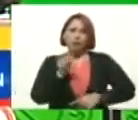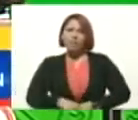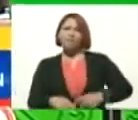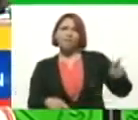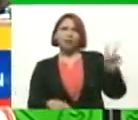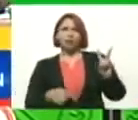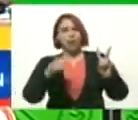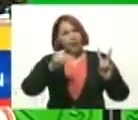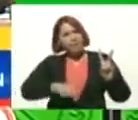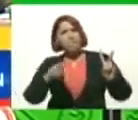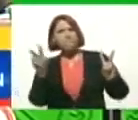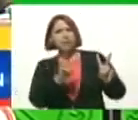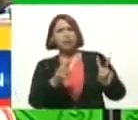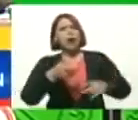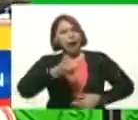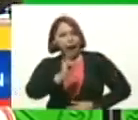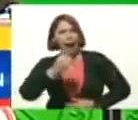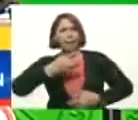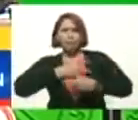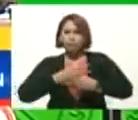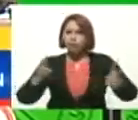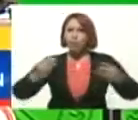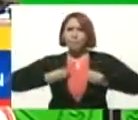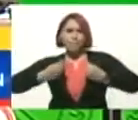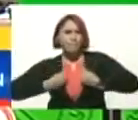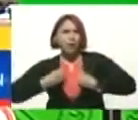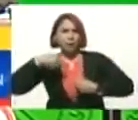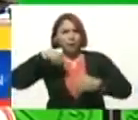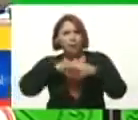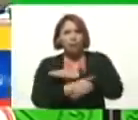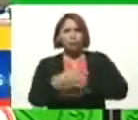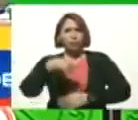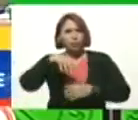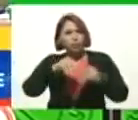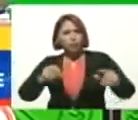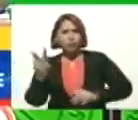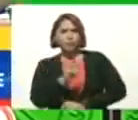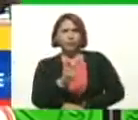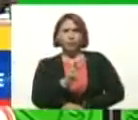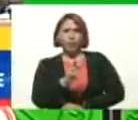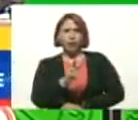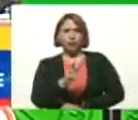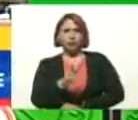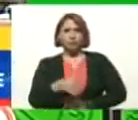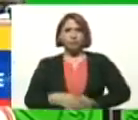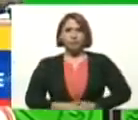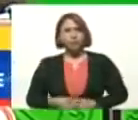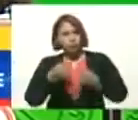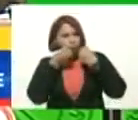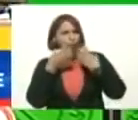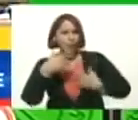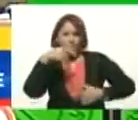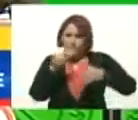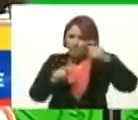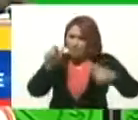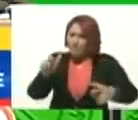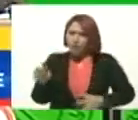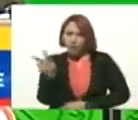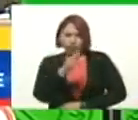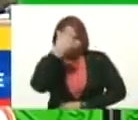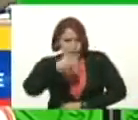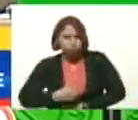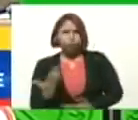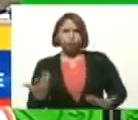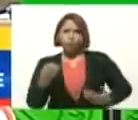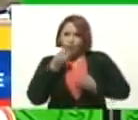que aquí estén con vida, en paz, en su tierra. Porque Venezuela es buena gente, el venezolano es